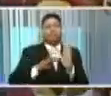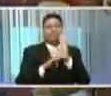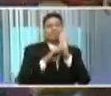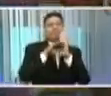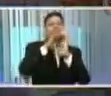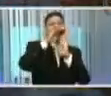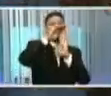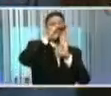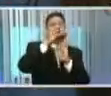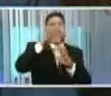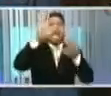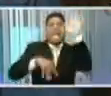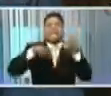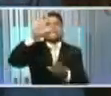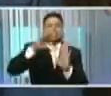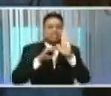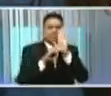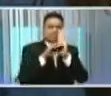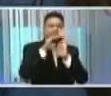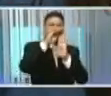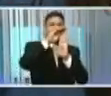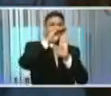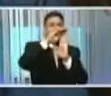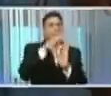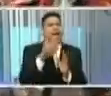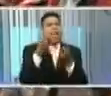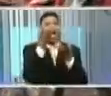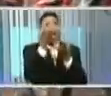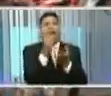15 centímetros más hoy.